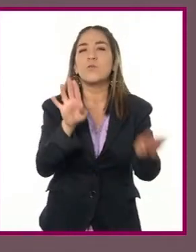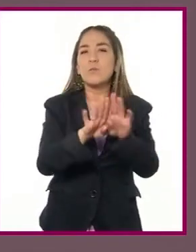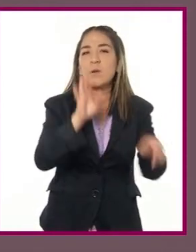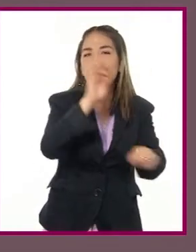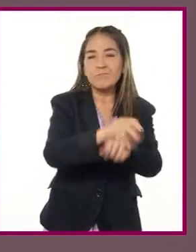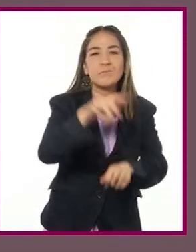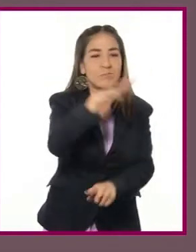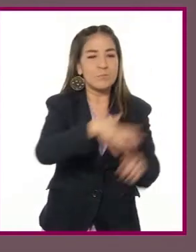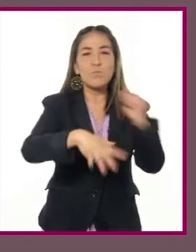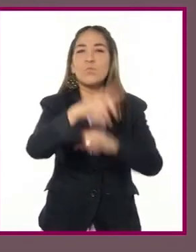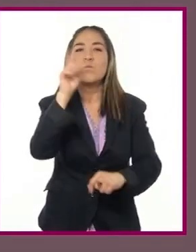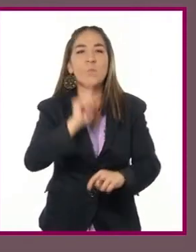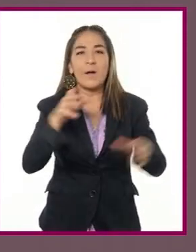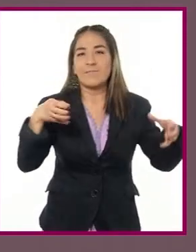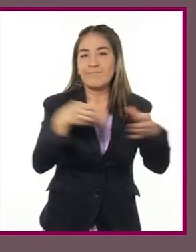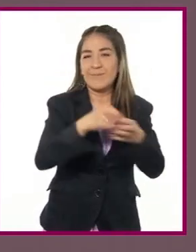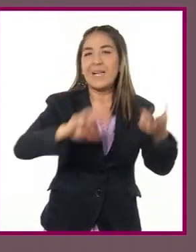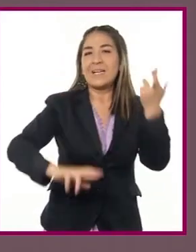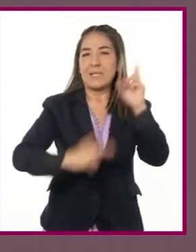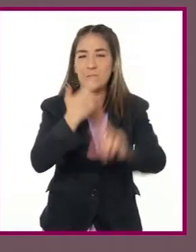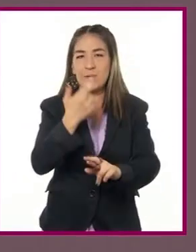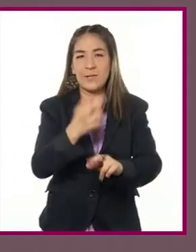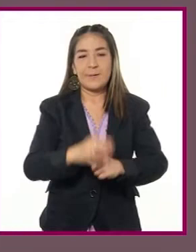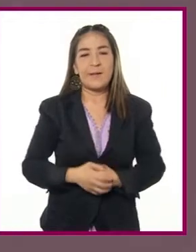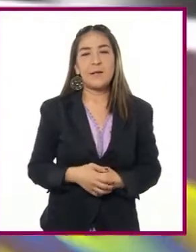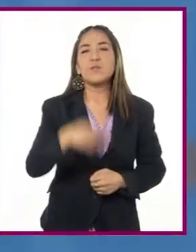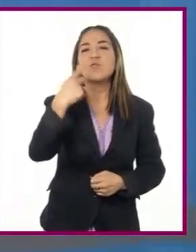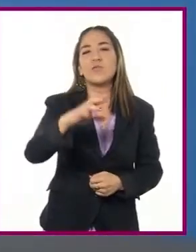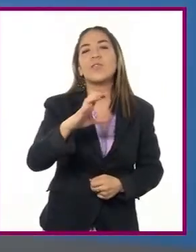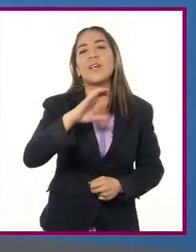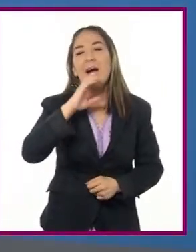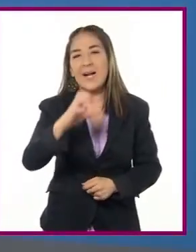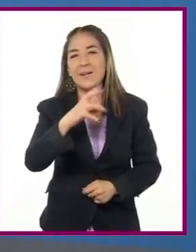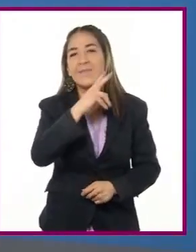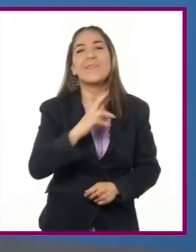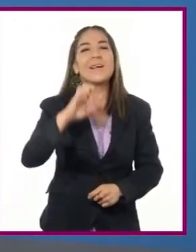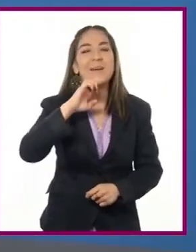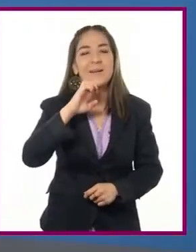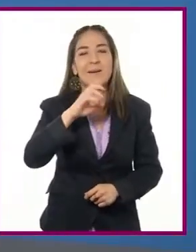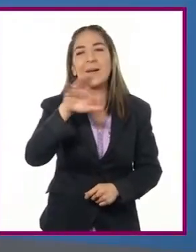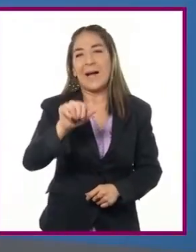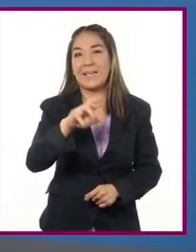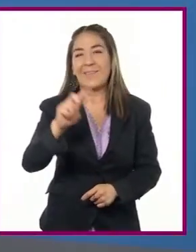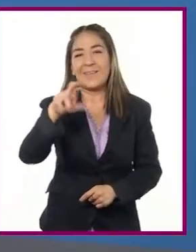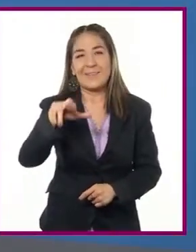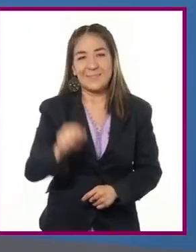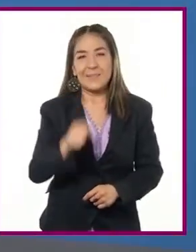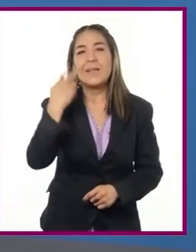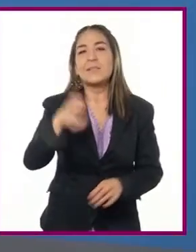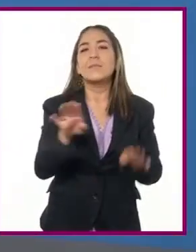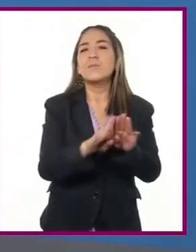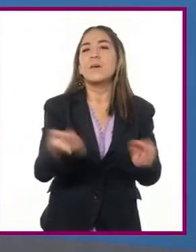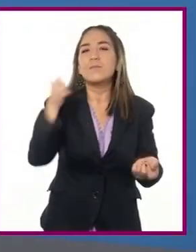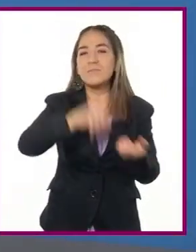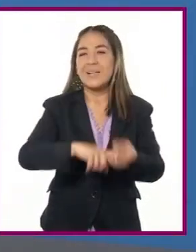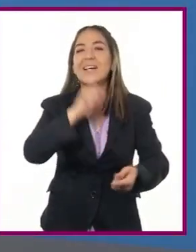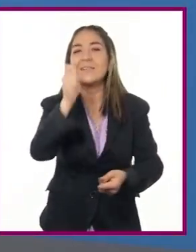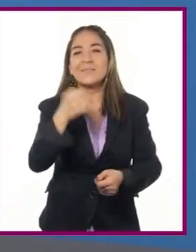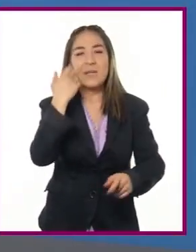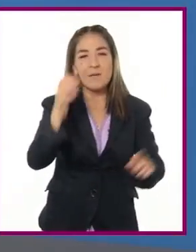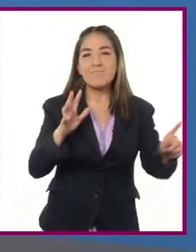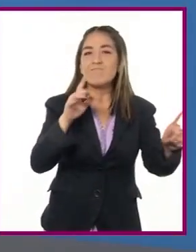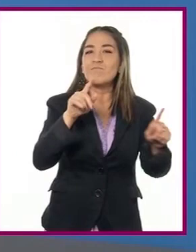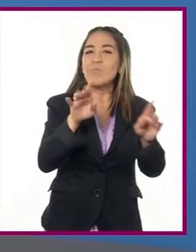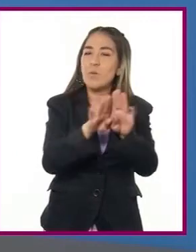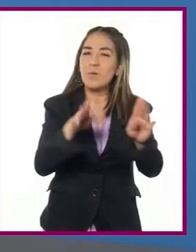Partido Nacional Revolucionario, callistas y cardenistas. Si bien la demanda principal del Frente era alcanzar el derecho